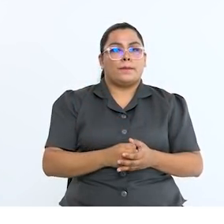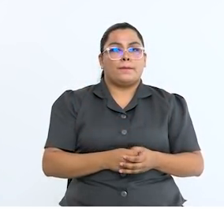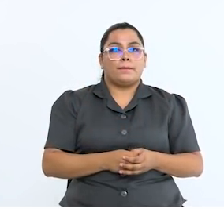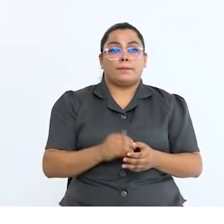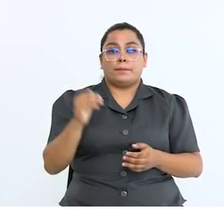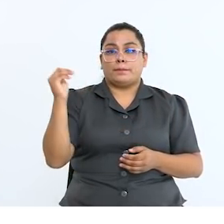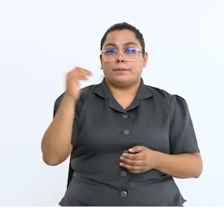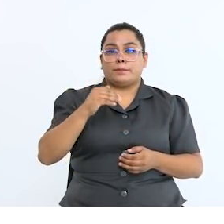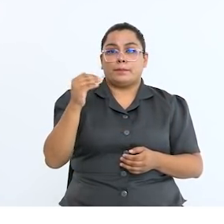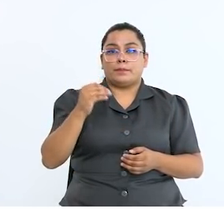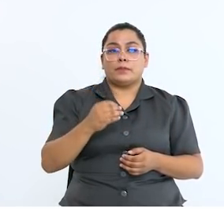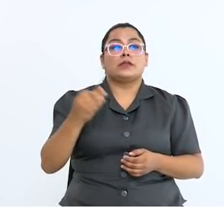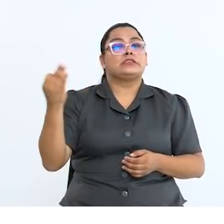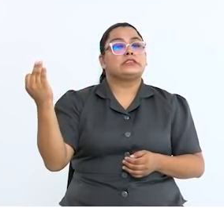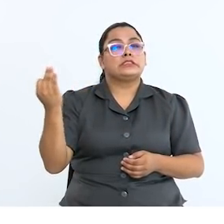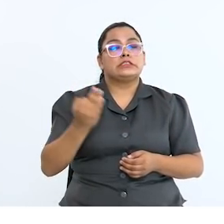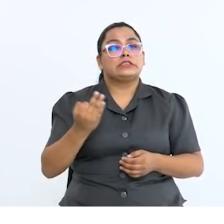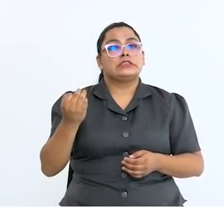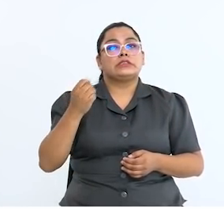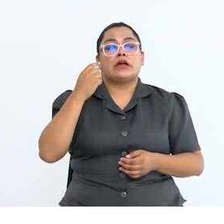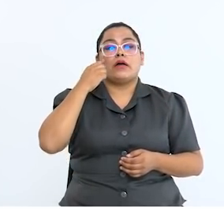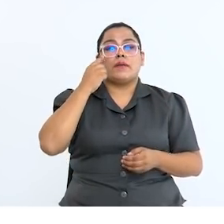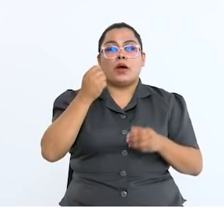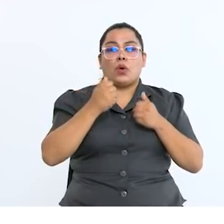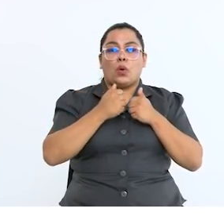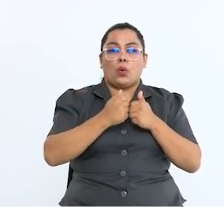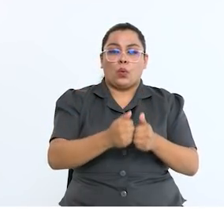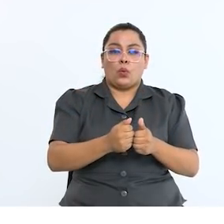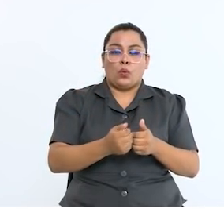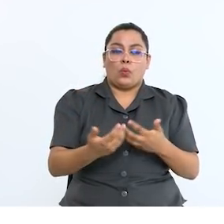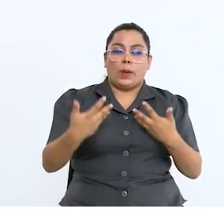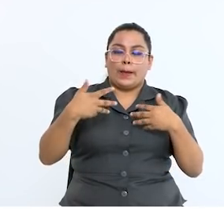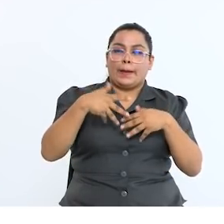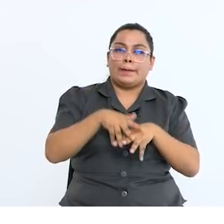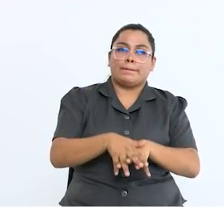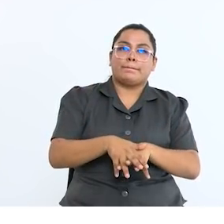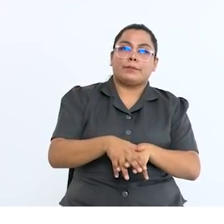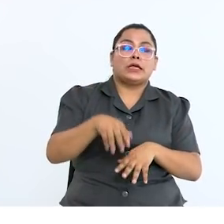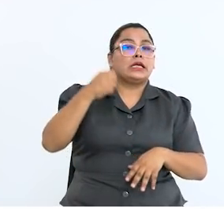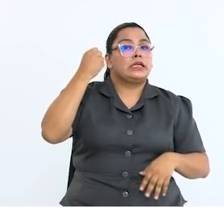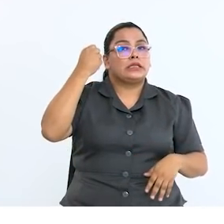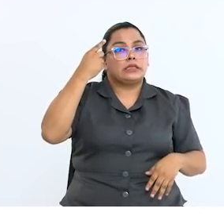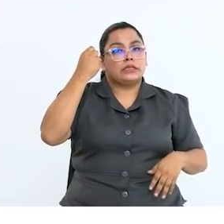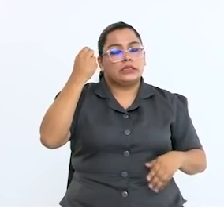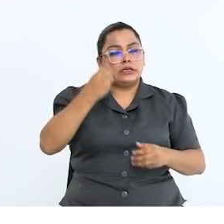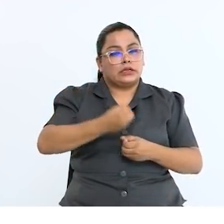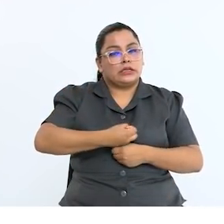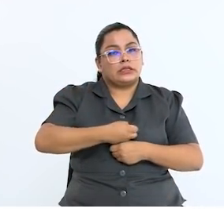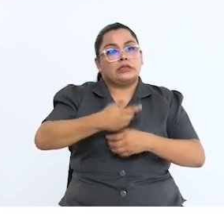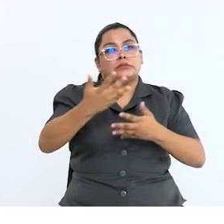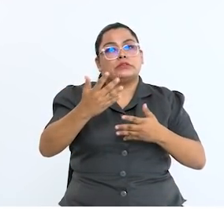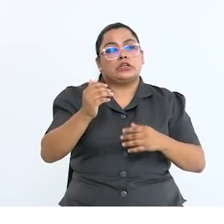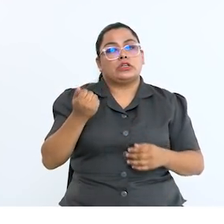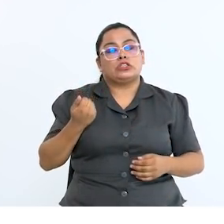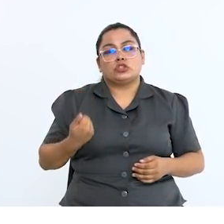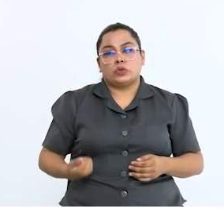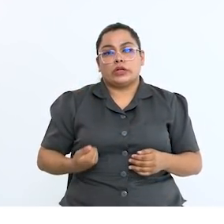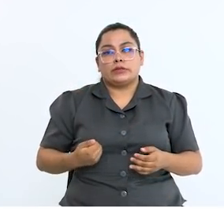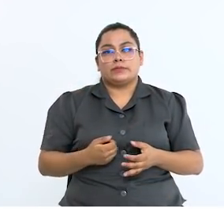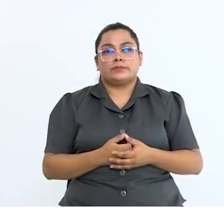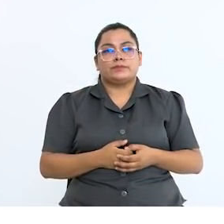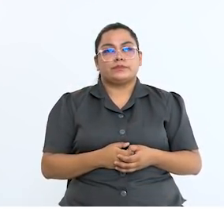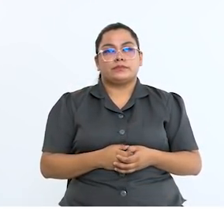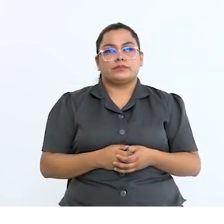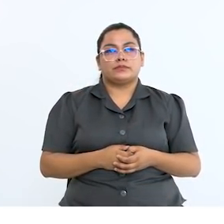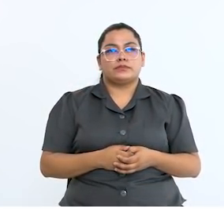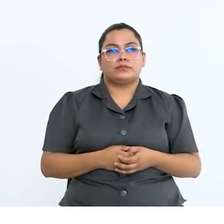enseñanza, se debe tratar en conjunto y de manera integrada la comprensión y la expresión con el